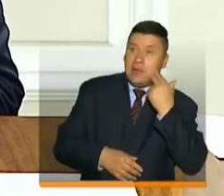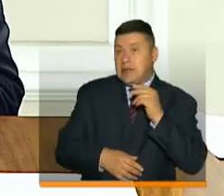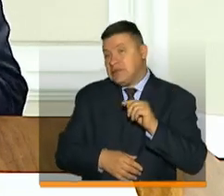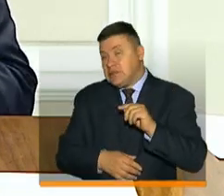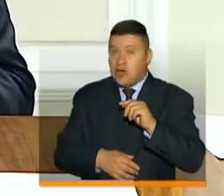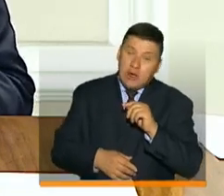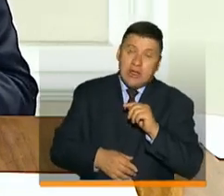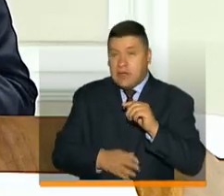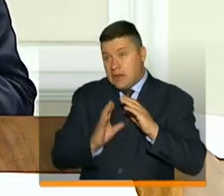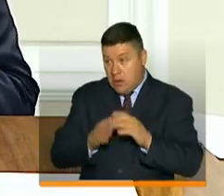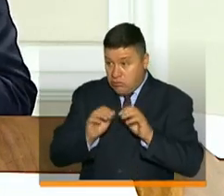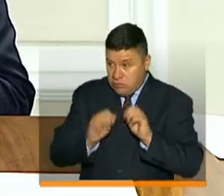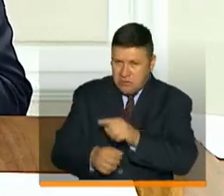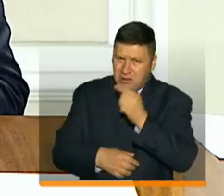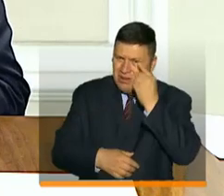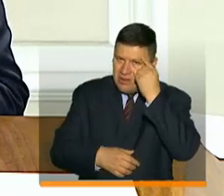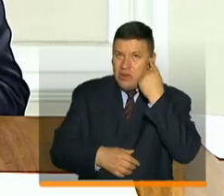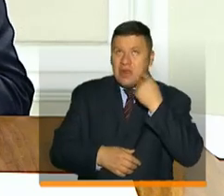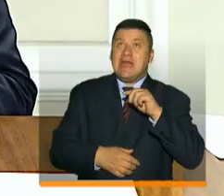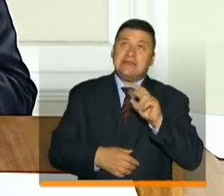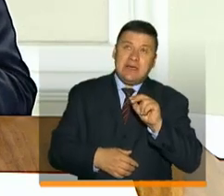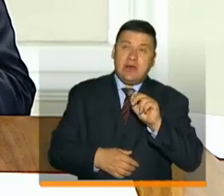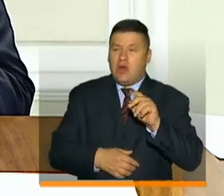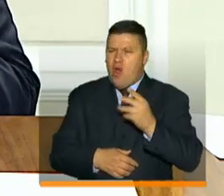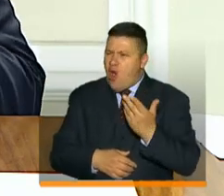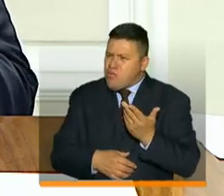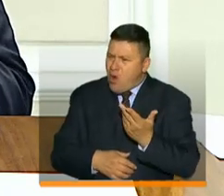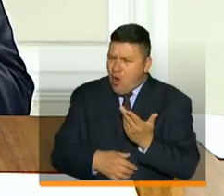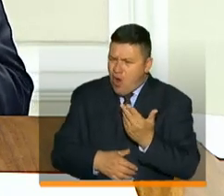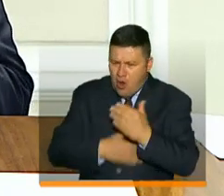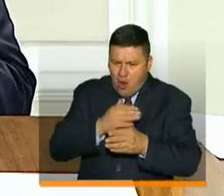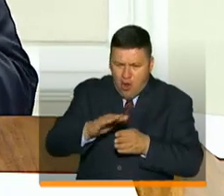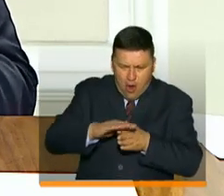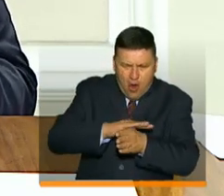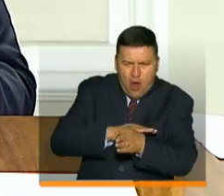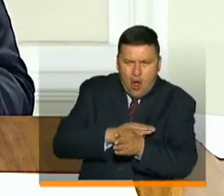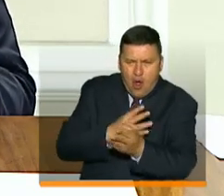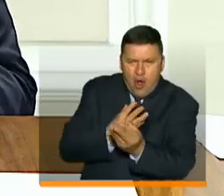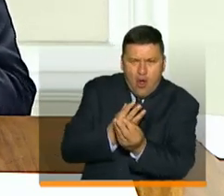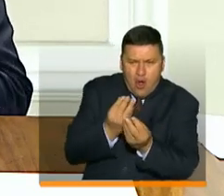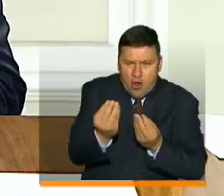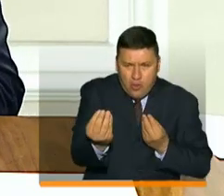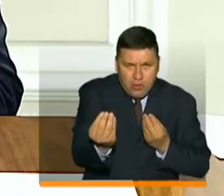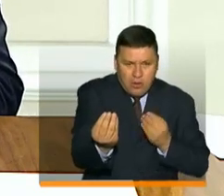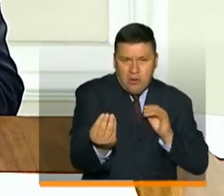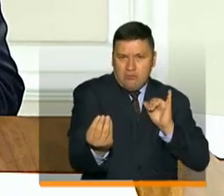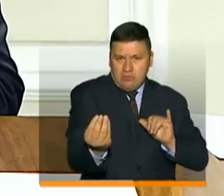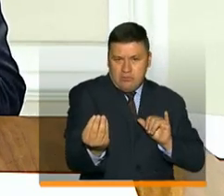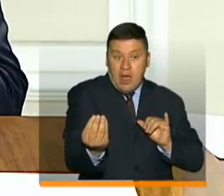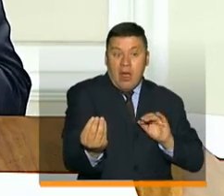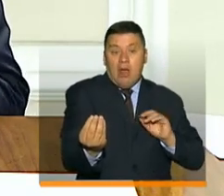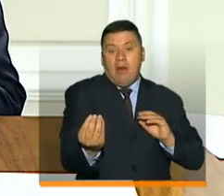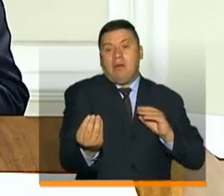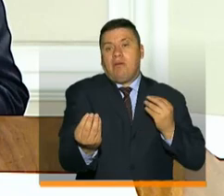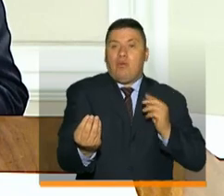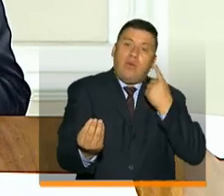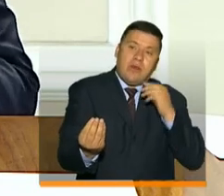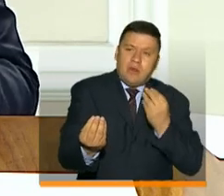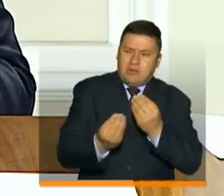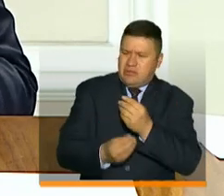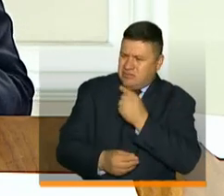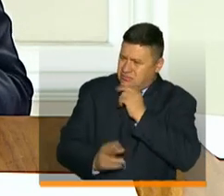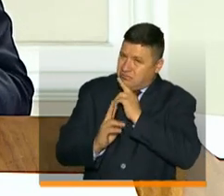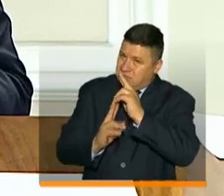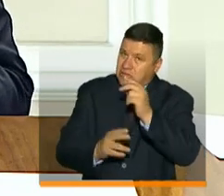explicarle que no se está pensando en un día sí, un día no, se está pensando en un sistema de alternancia, obviamente en los colegios, y es bueno decírselo a María